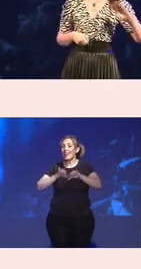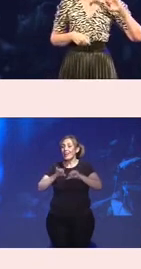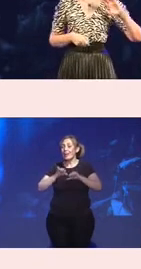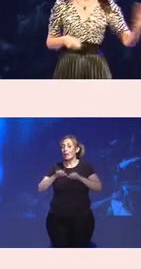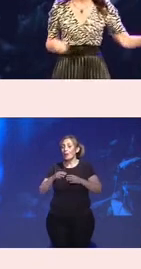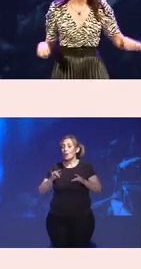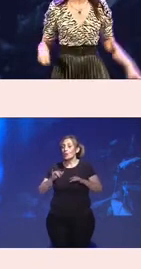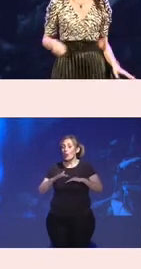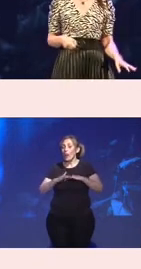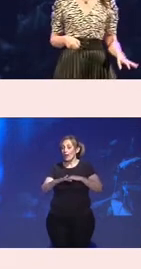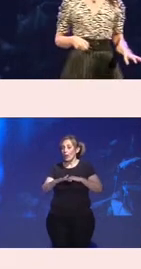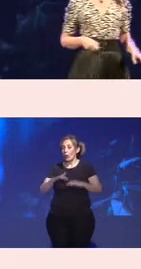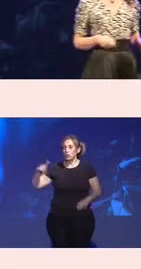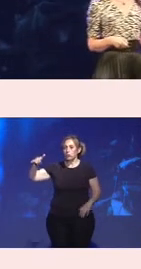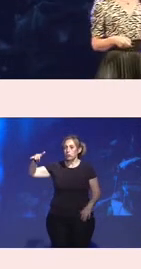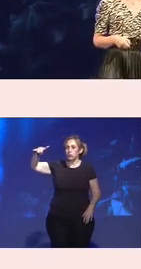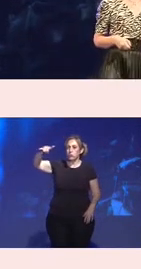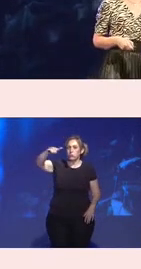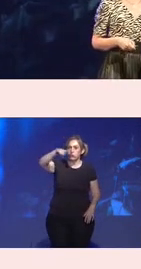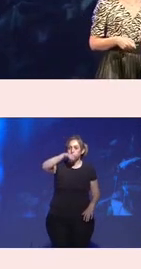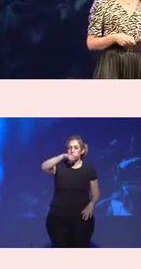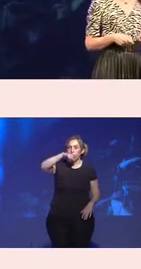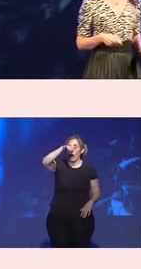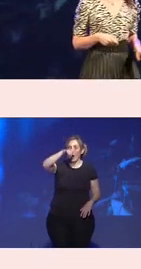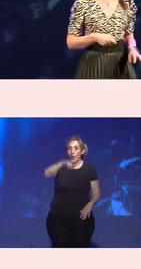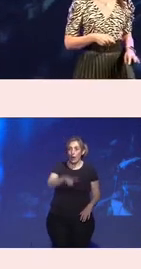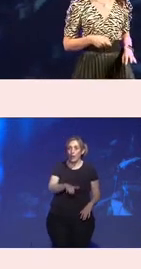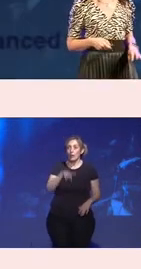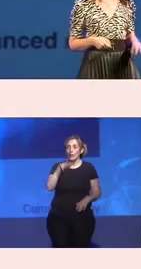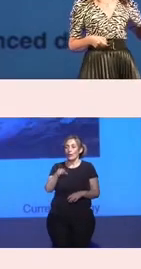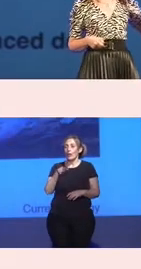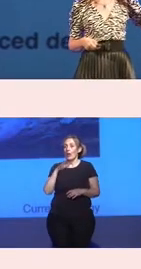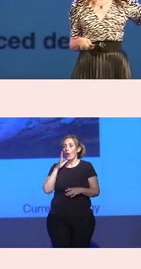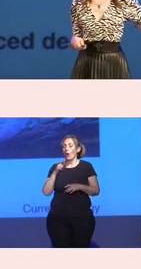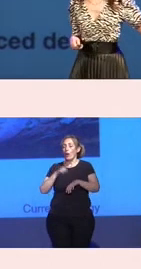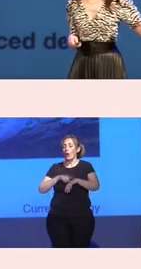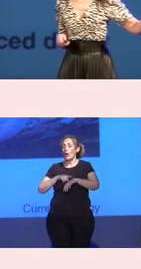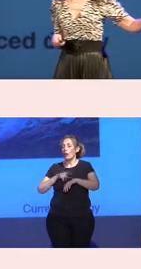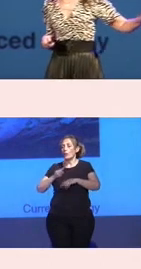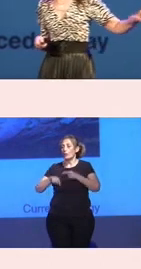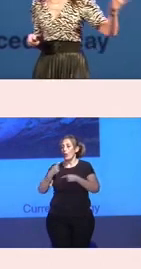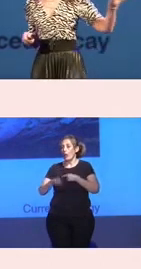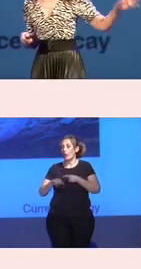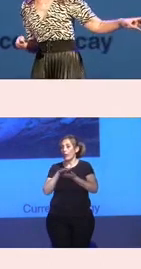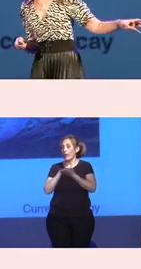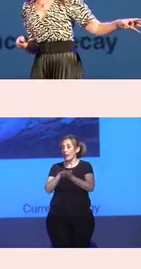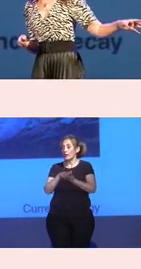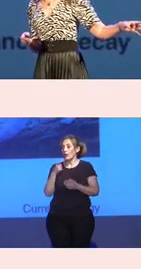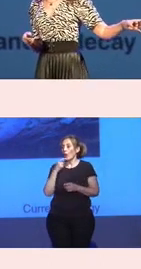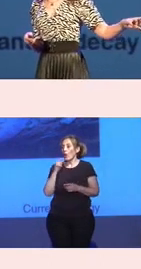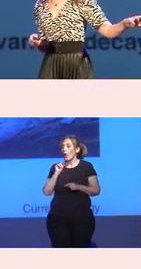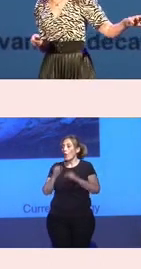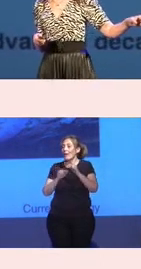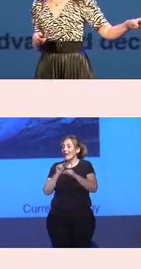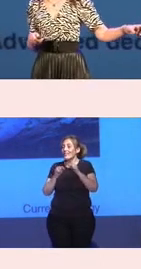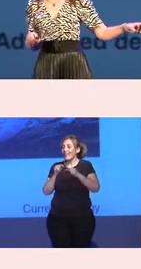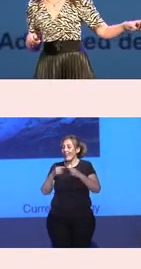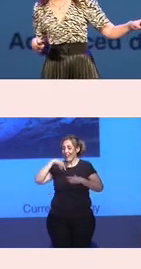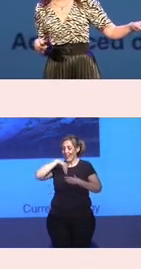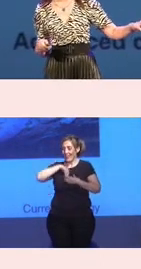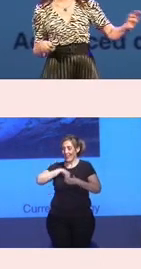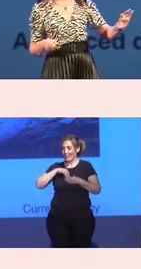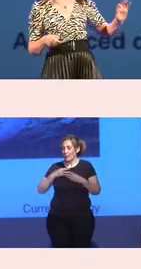suelo O quizá lo más novedoso que se está haciendo ahora para determinar el intervalo postmortem que es estudiar las colonias de bacterias que intervienen